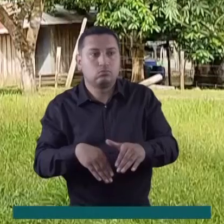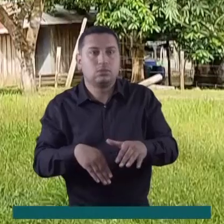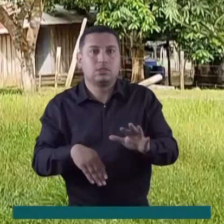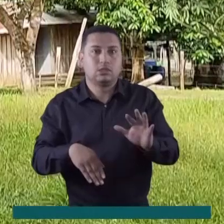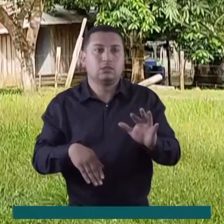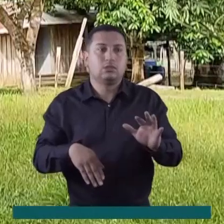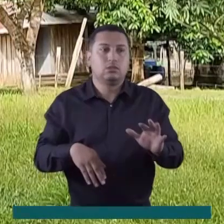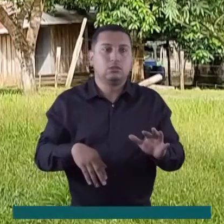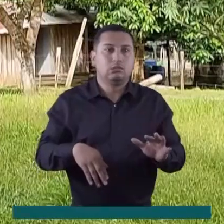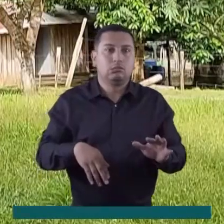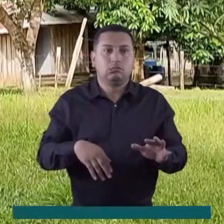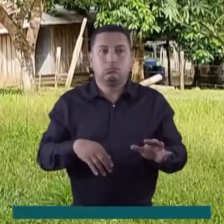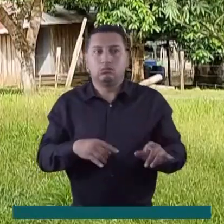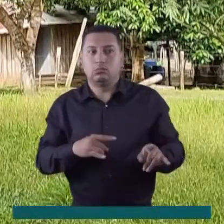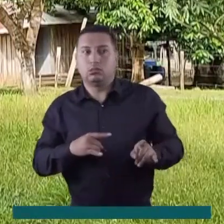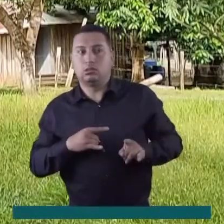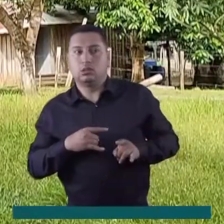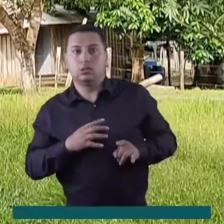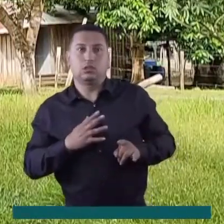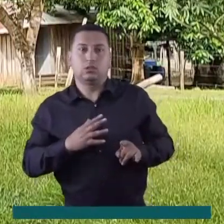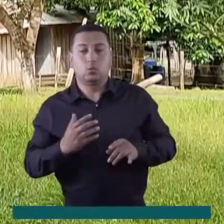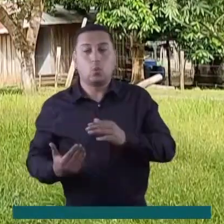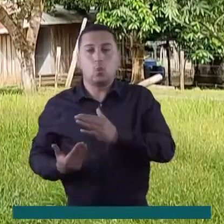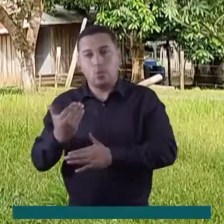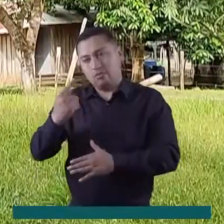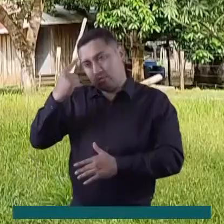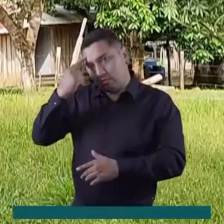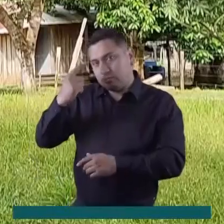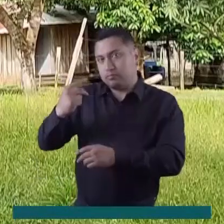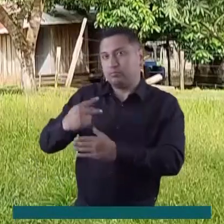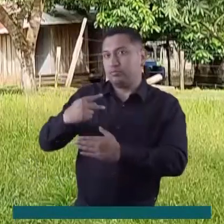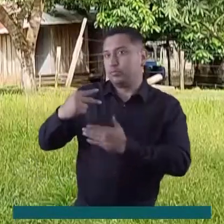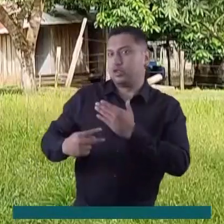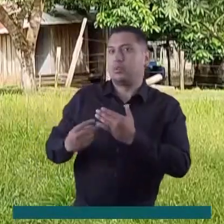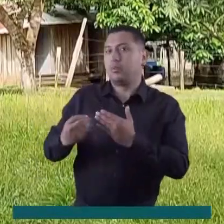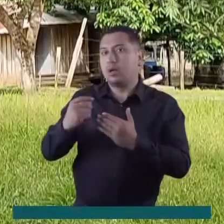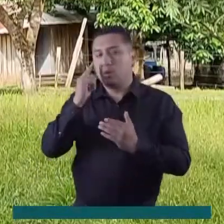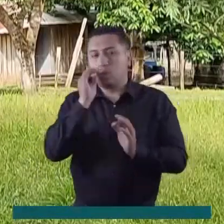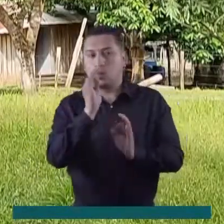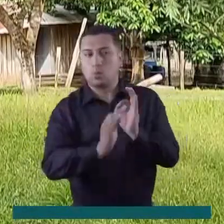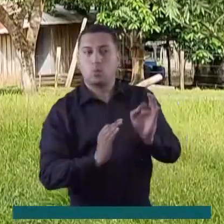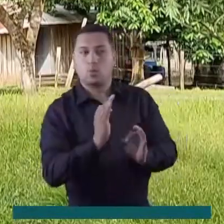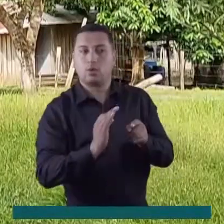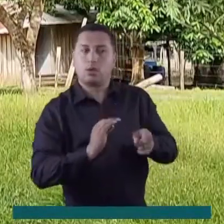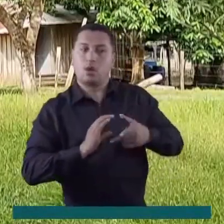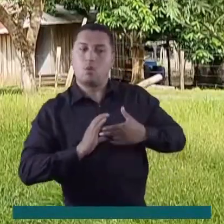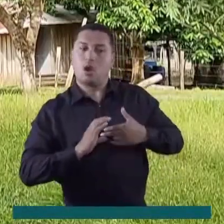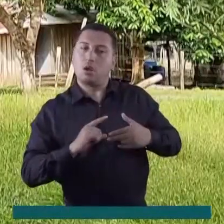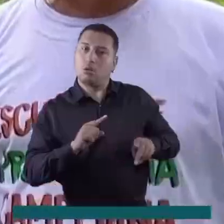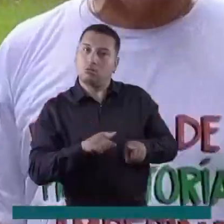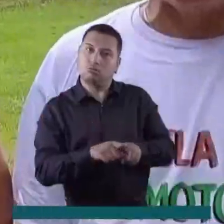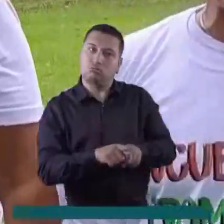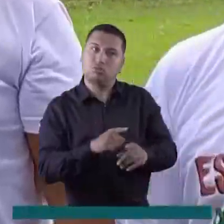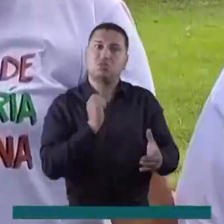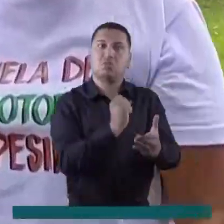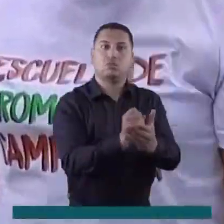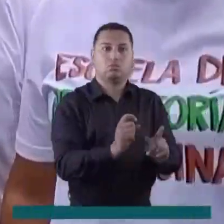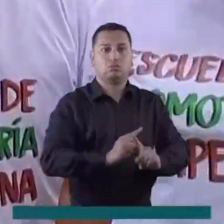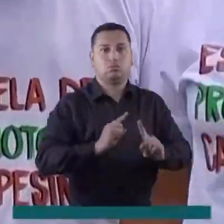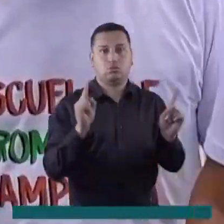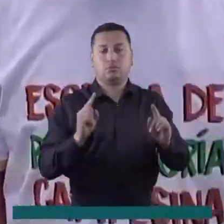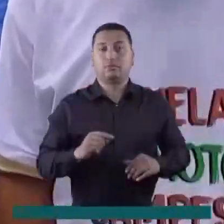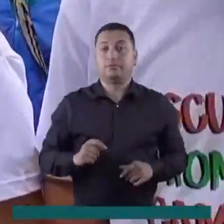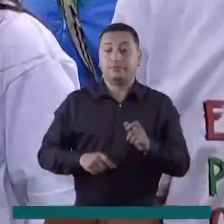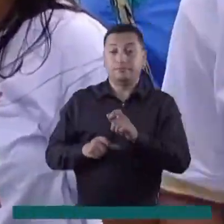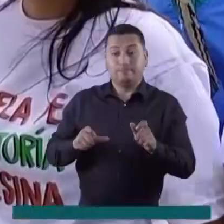y mucho daño pero entonces ya como empezamos un nuevo proyecto para cuidar a nuestro amigo el jaguar los habitantes